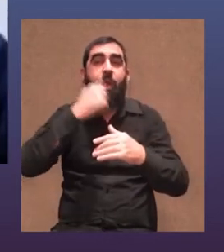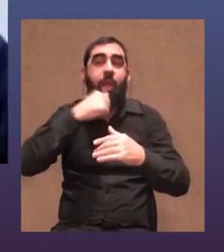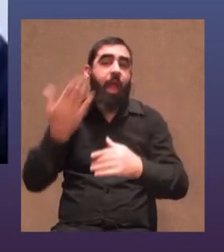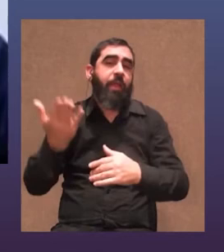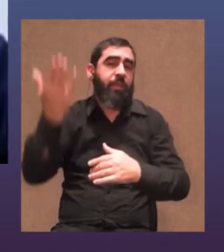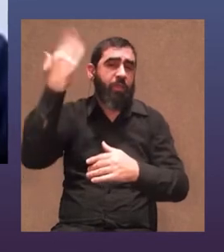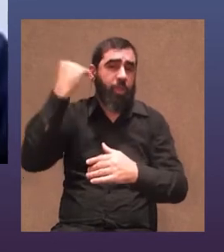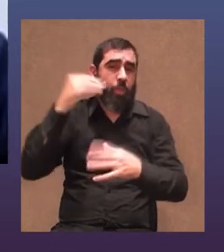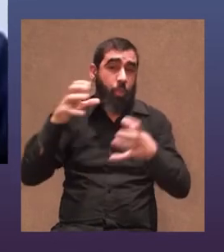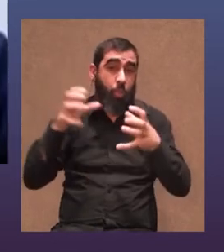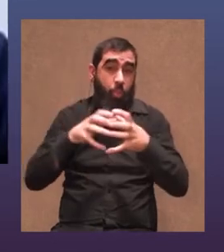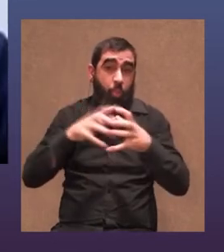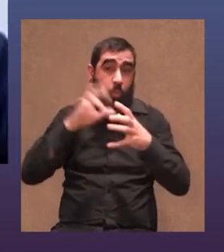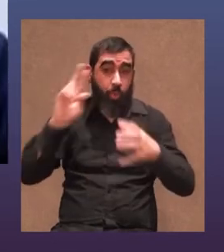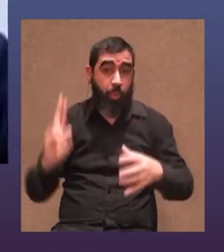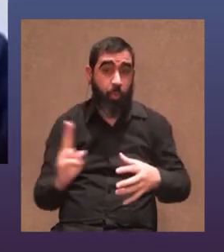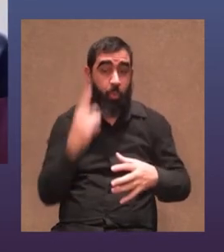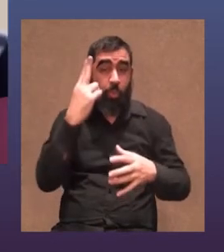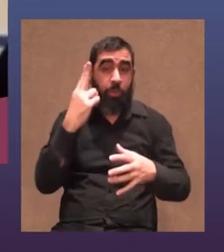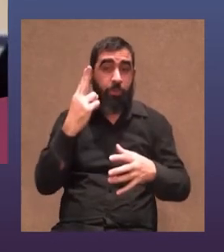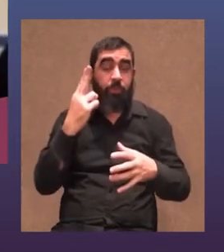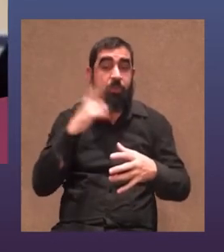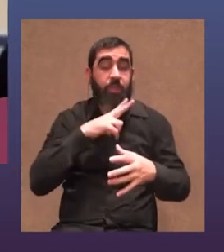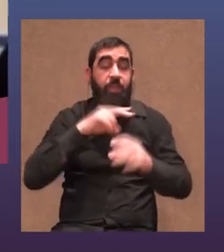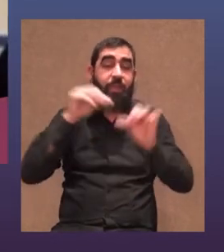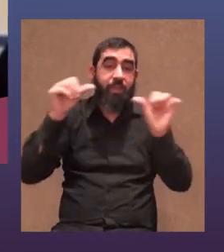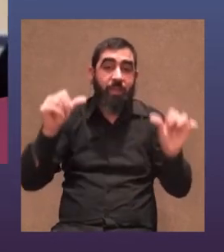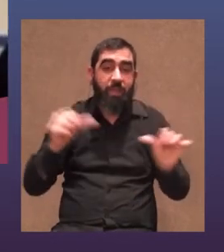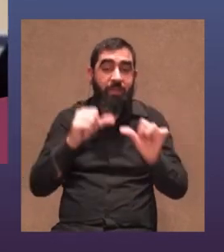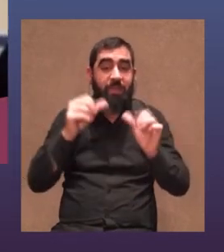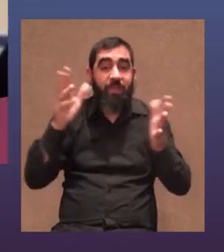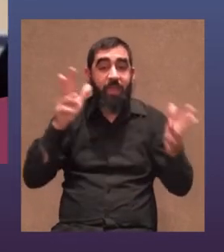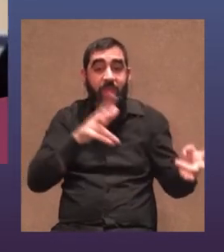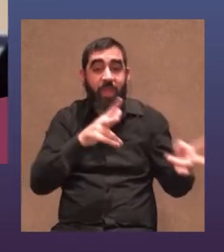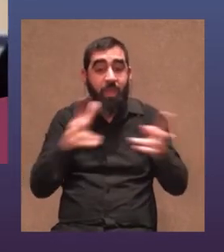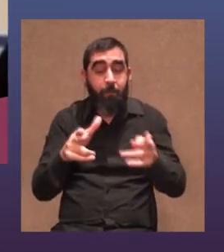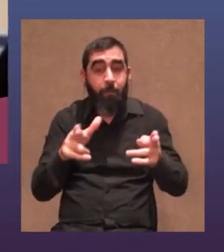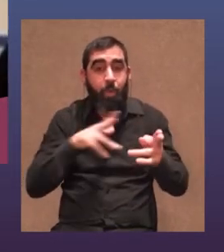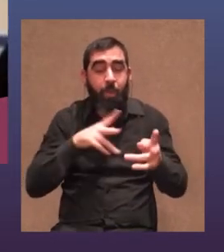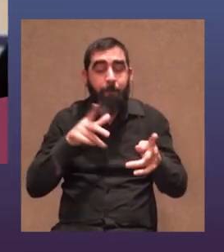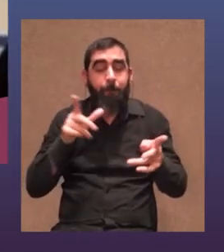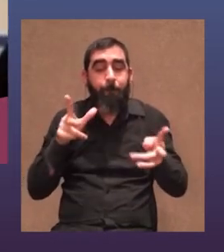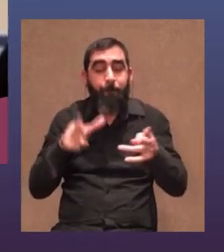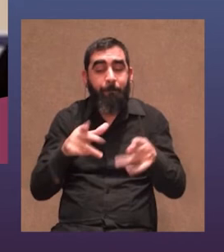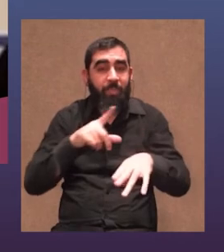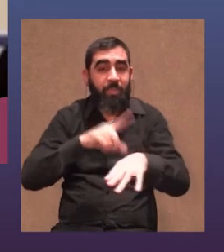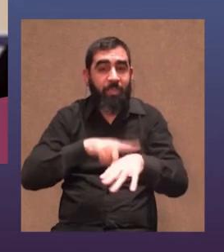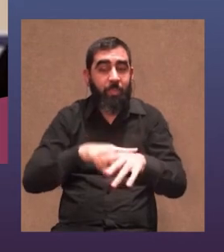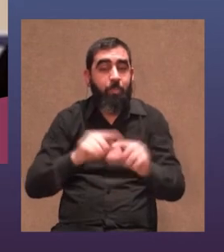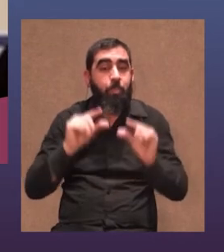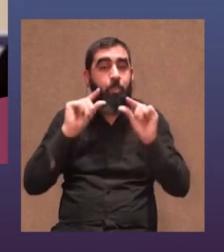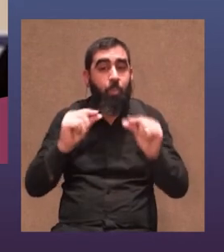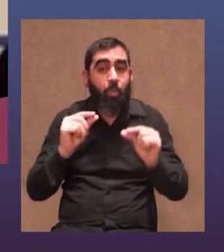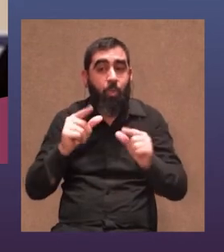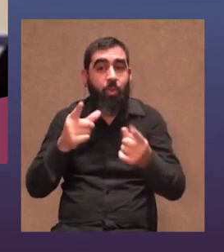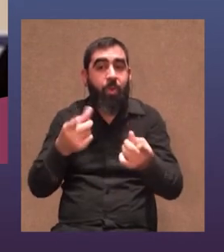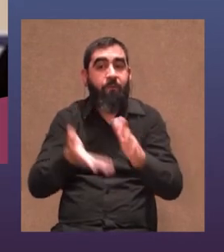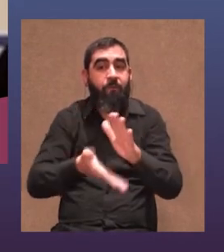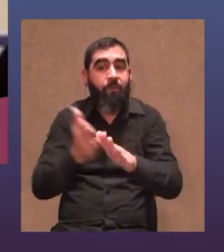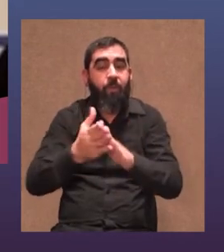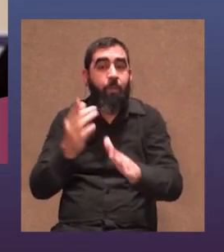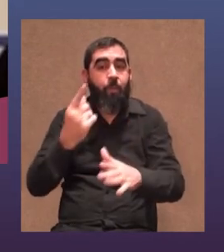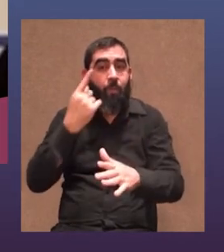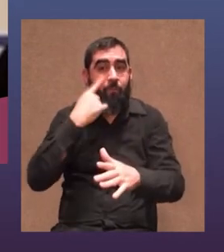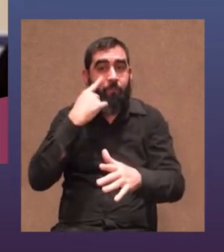Uruguay, de sortear esta época a corto plazo que nos va a tocar vivir a todos y que